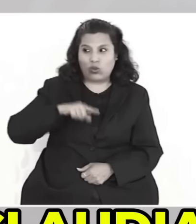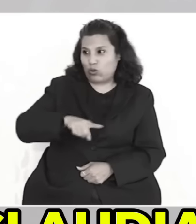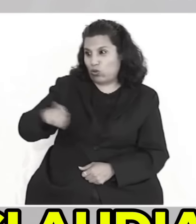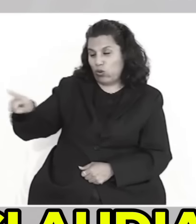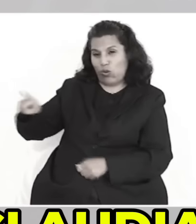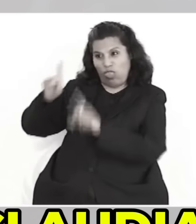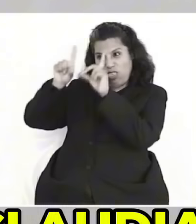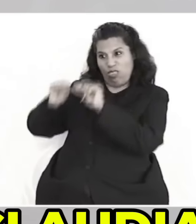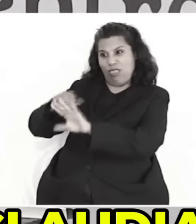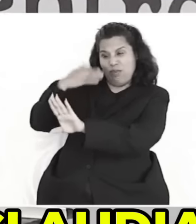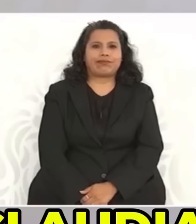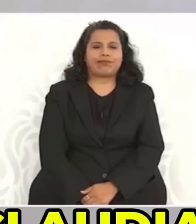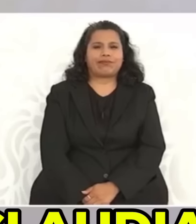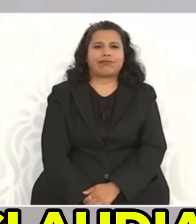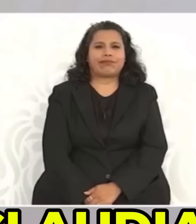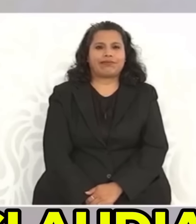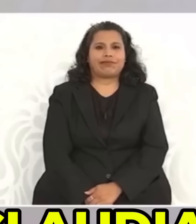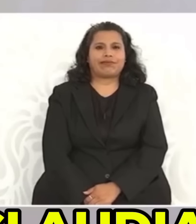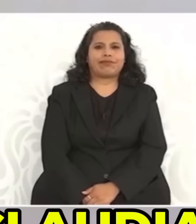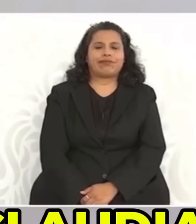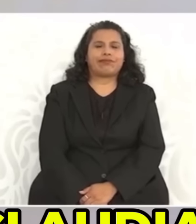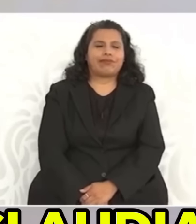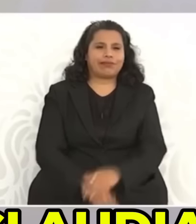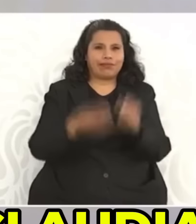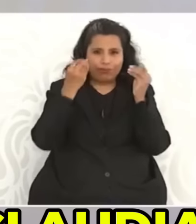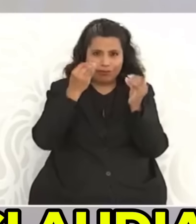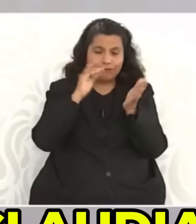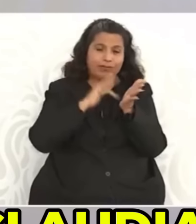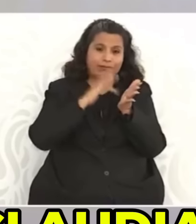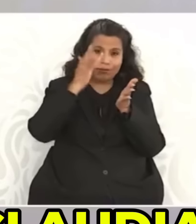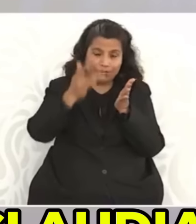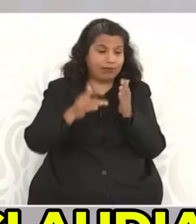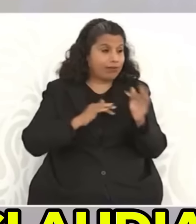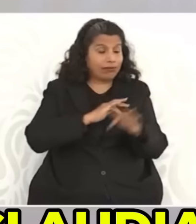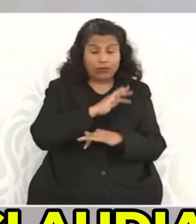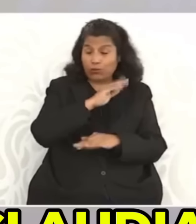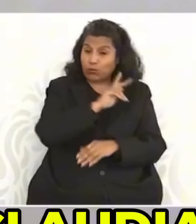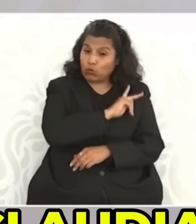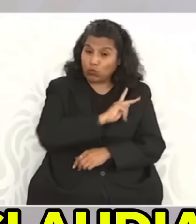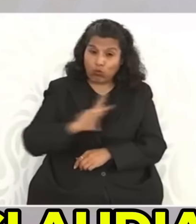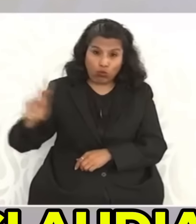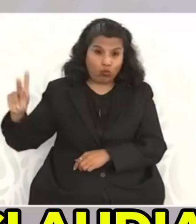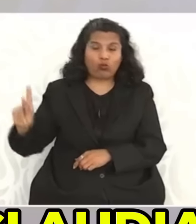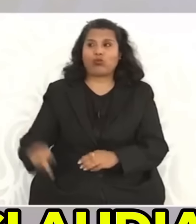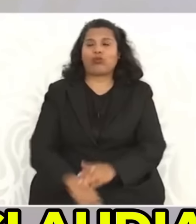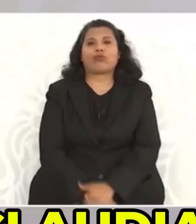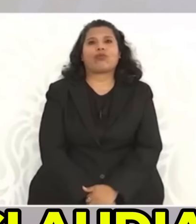México, jamás. Muchas gracias a todos, a todas.